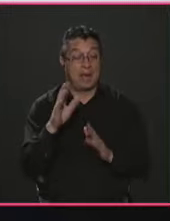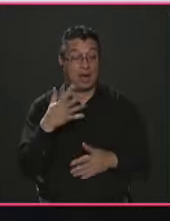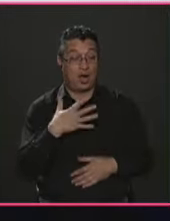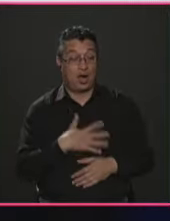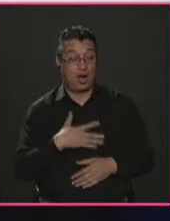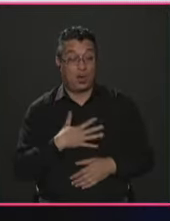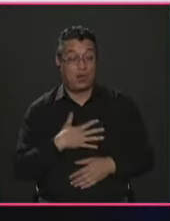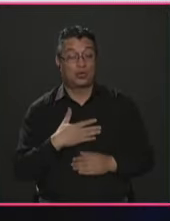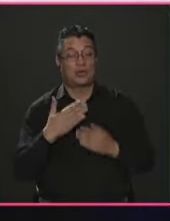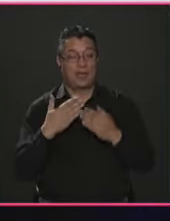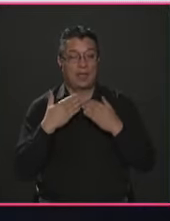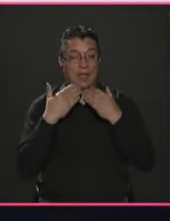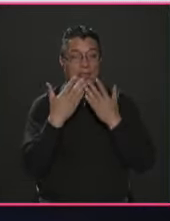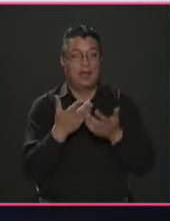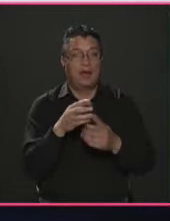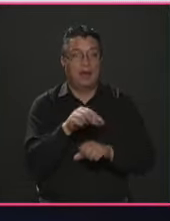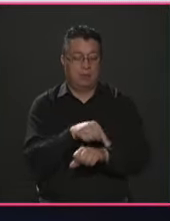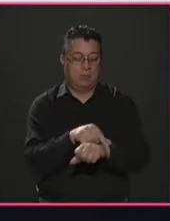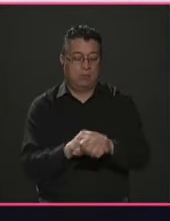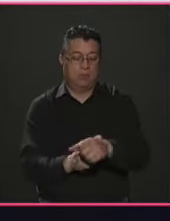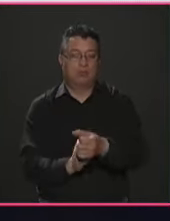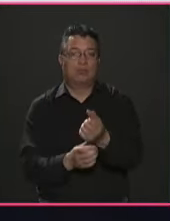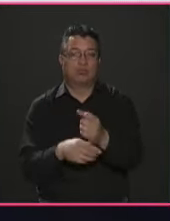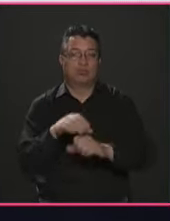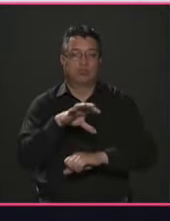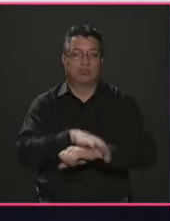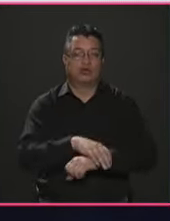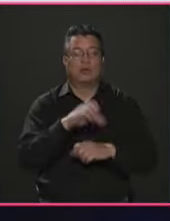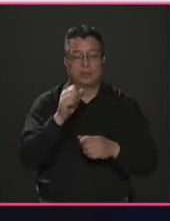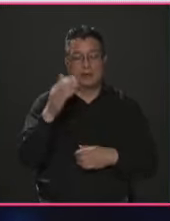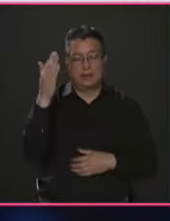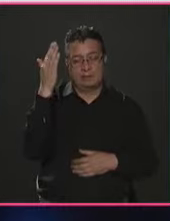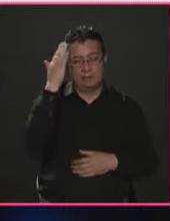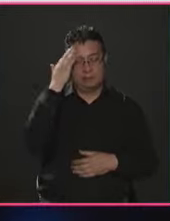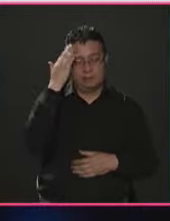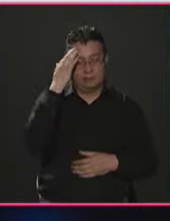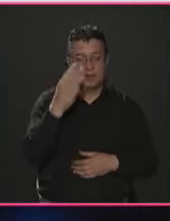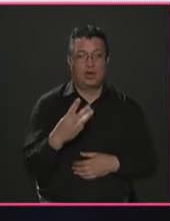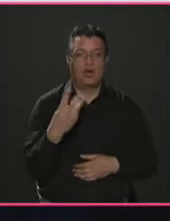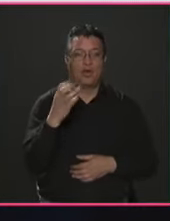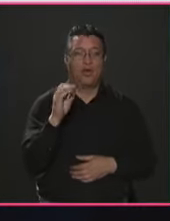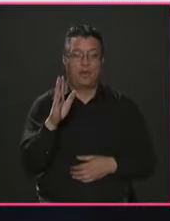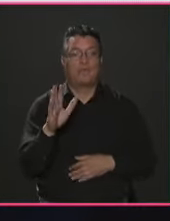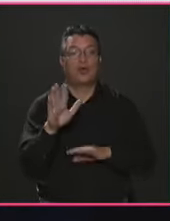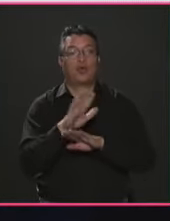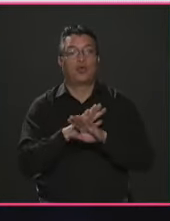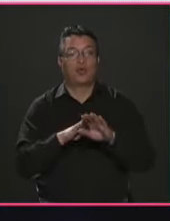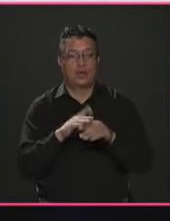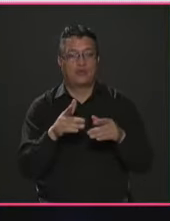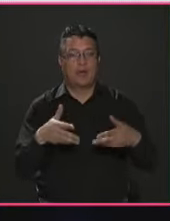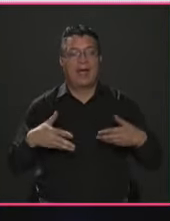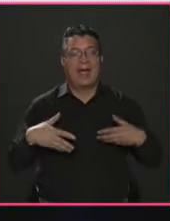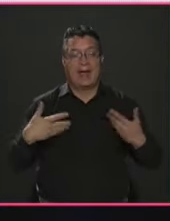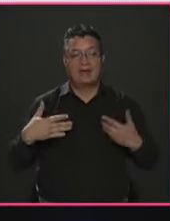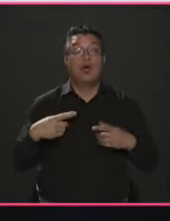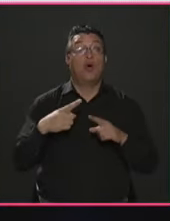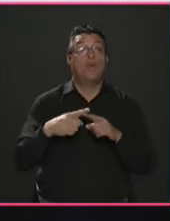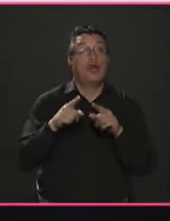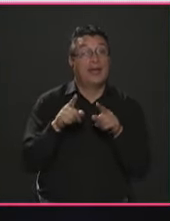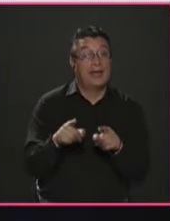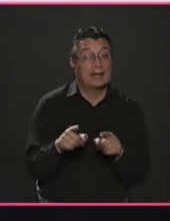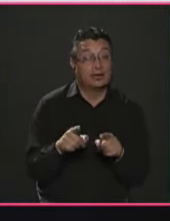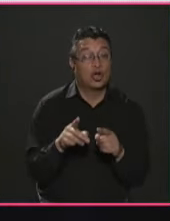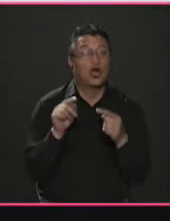que entregáramos pulseras ya las pulseras iban recordando la página web de cuida tu ánimo y por lo tanto eh era